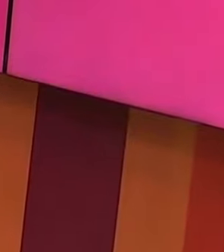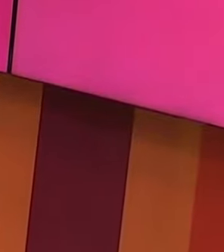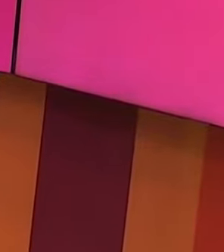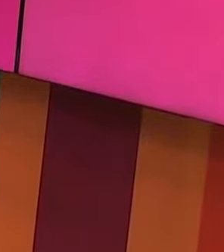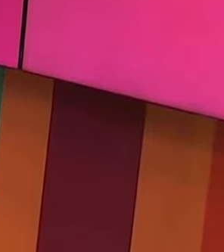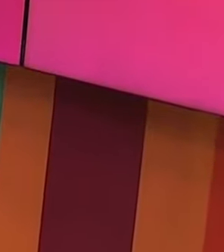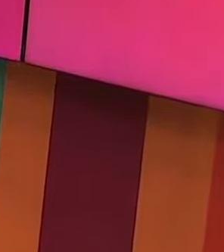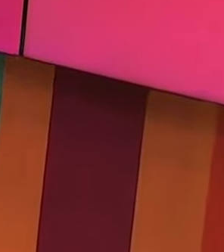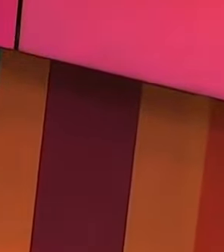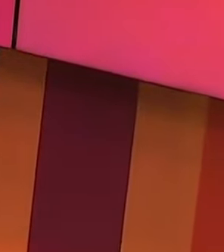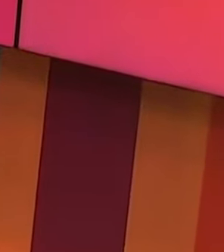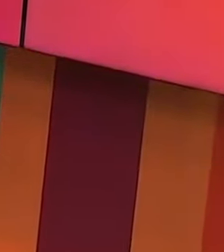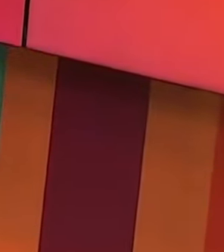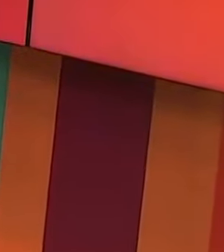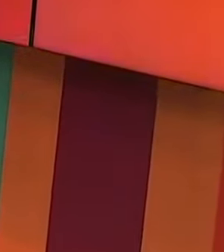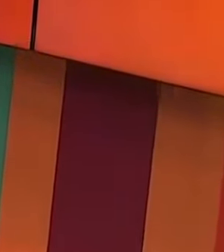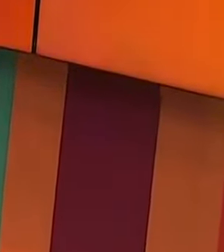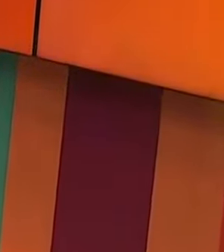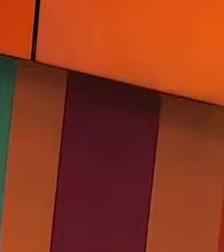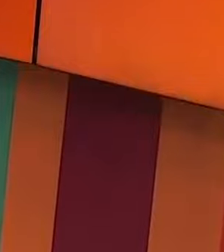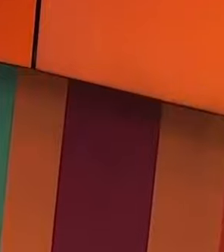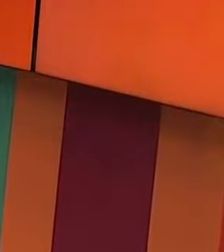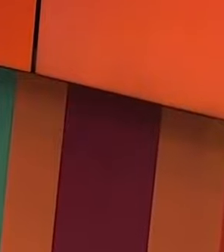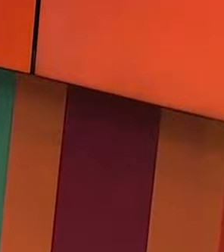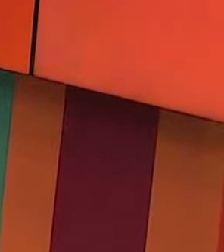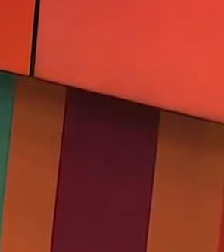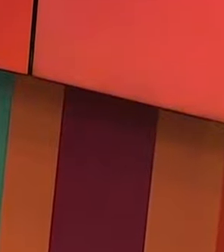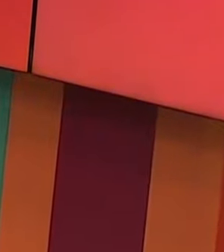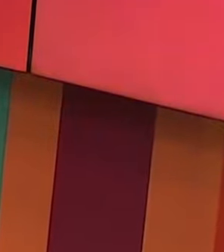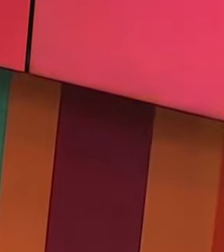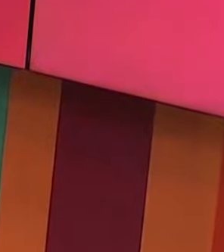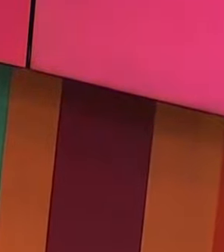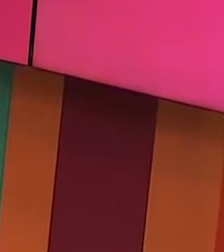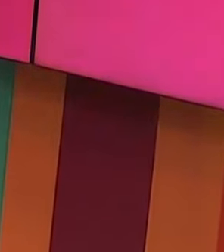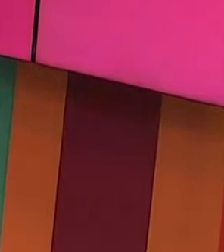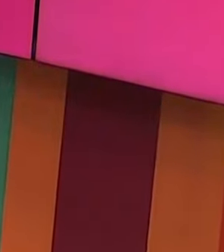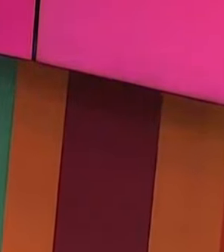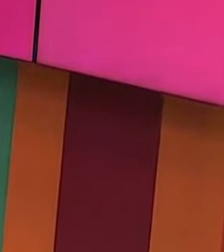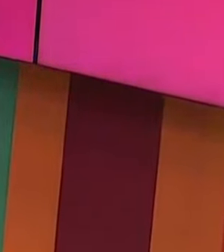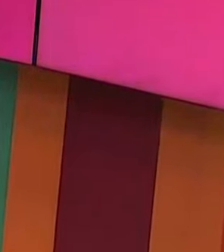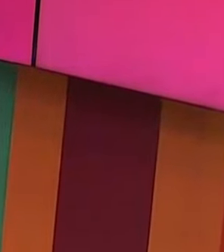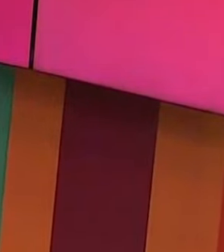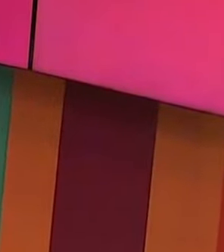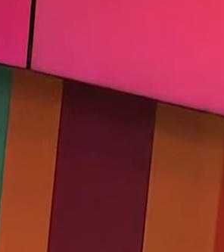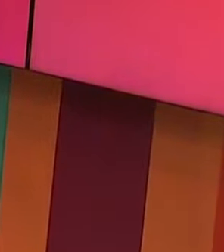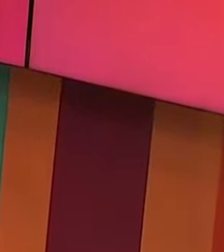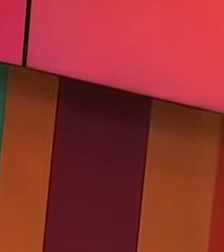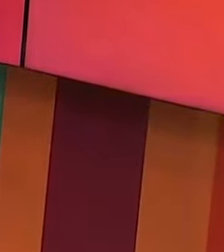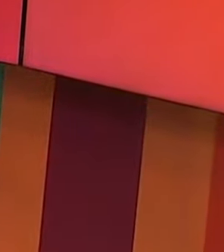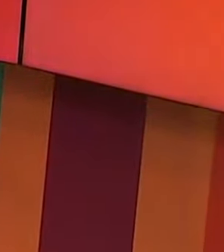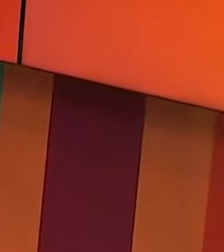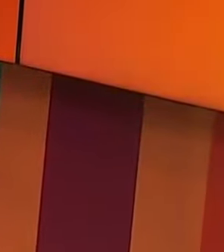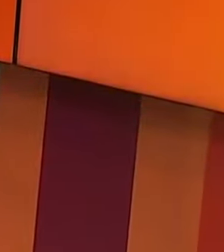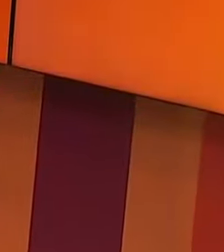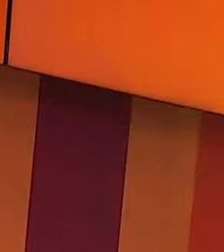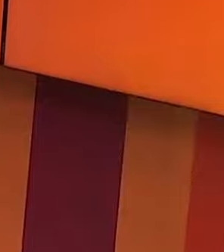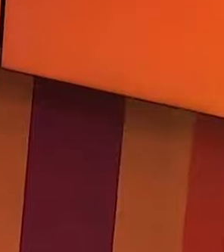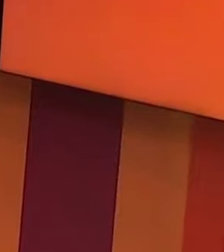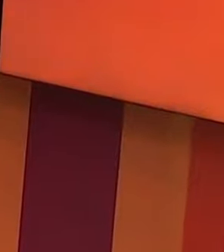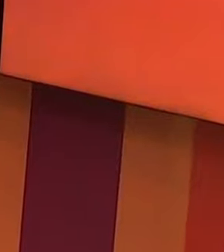¿Cómo mete vicio, Pisu? Pero bueno, con actitud positiva, como todas las semanas, empezamos esta sexta semana del año